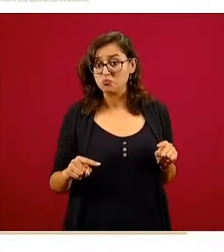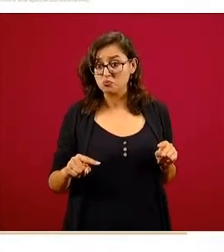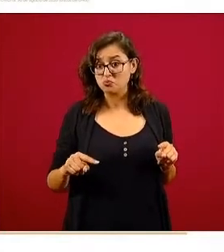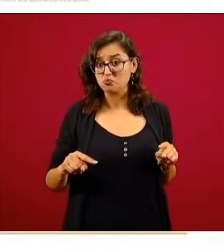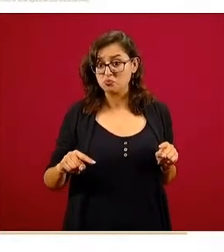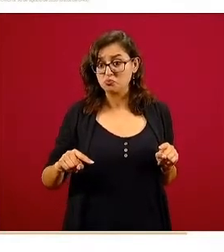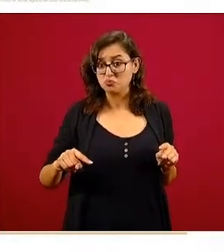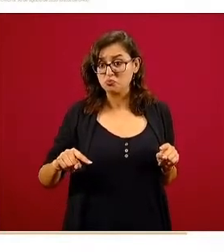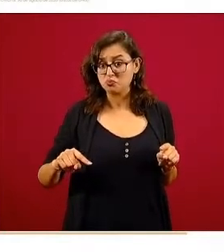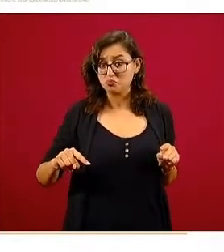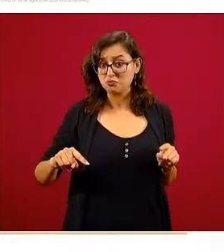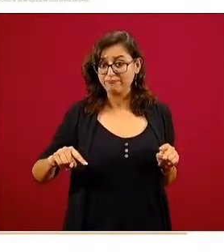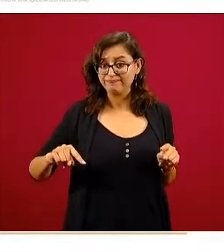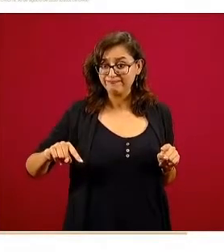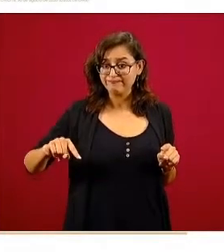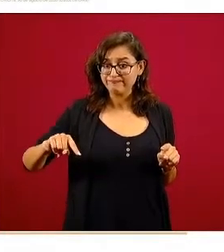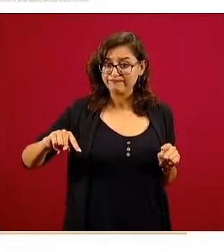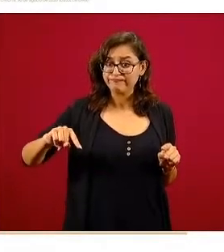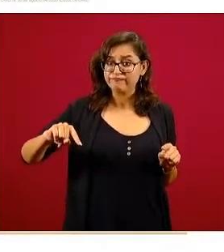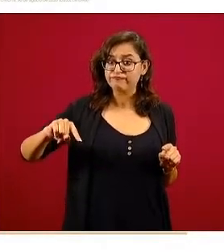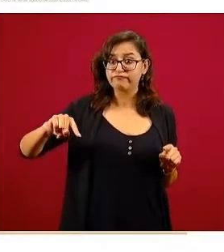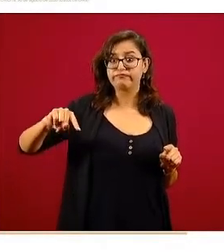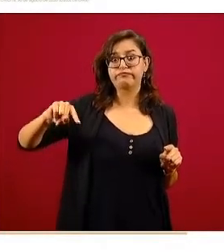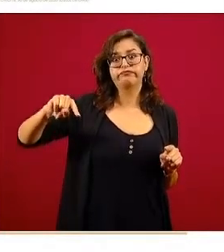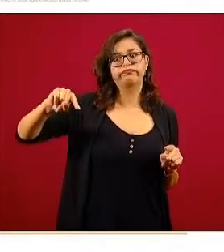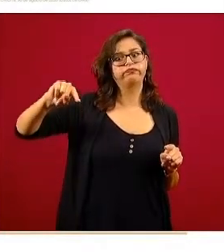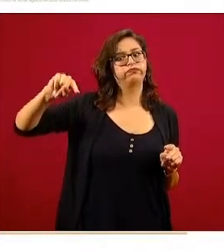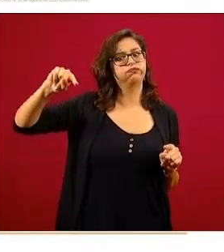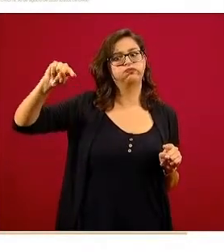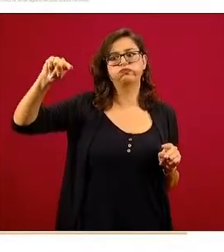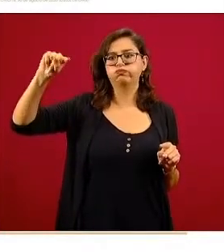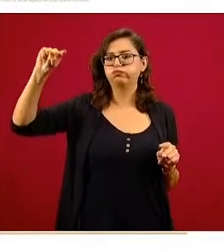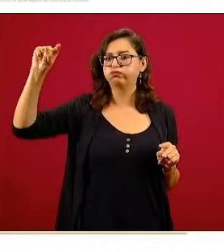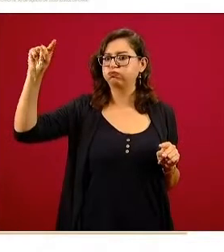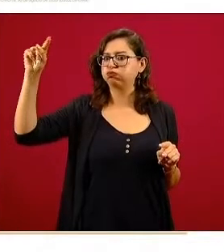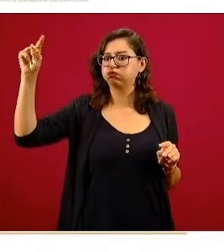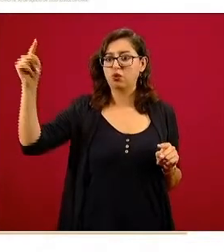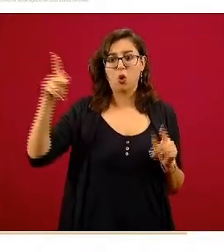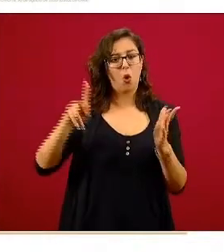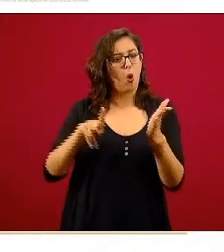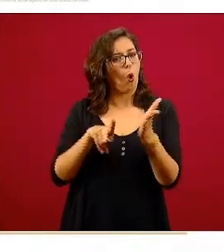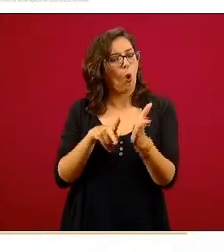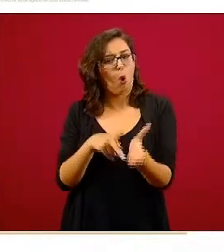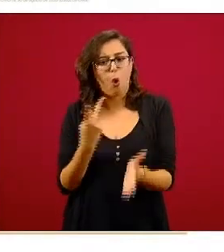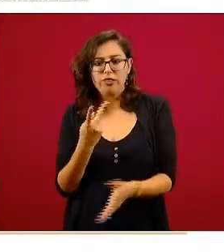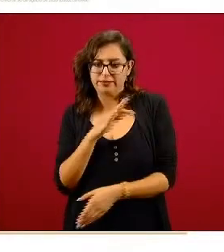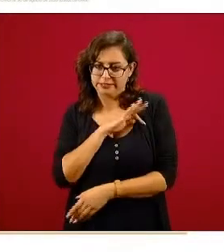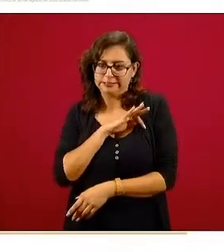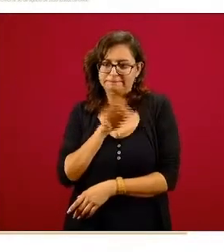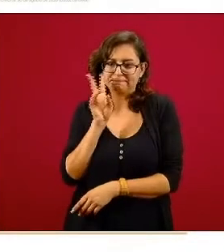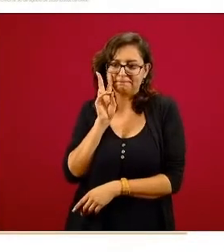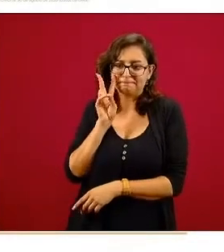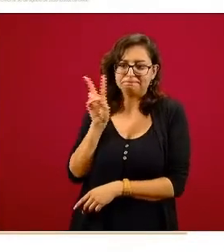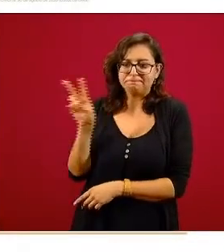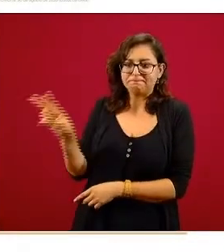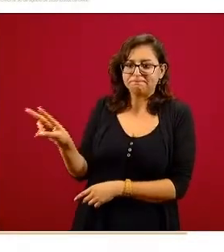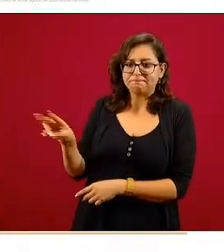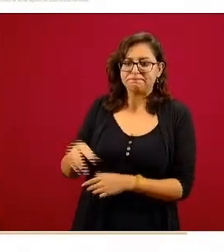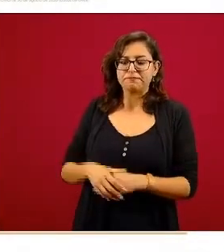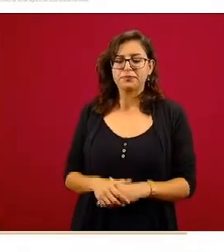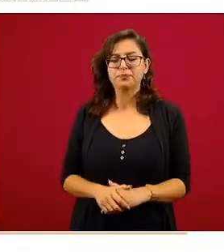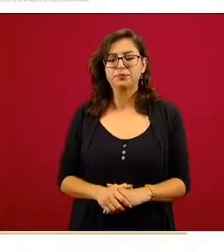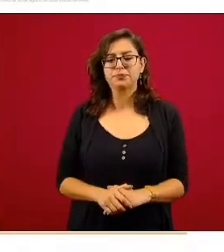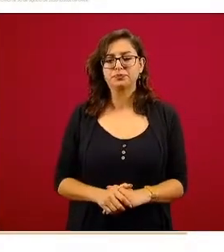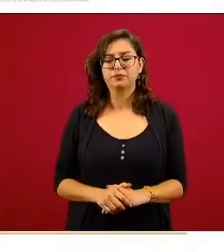en las siguientes semanas, pero luego nuevamente vuelve a tener, digamos que un rebrote importante, o a lo mejor es una condición propia